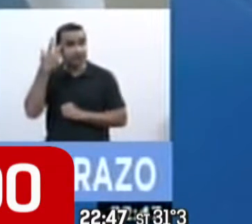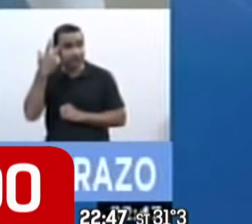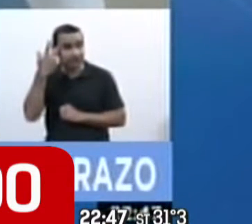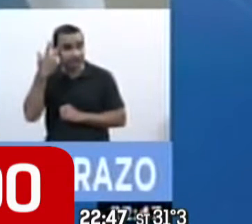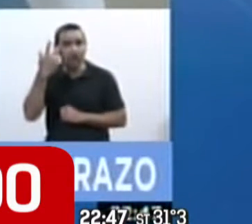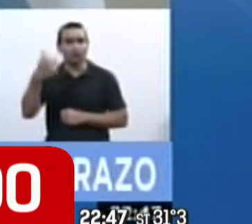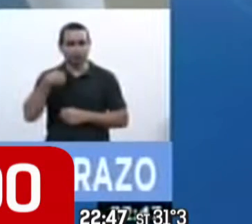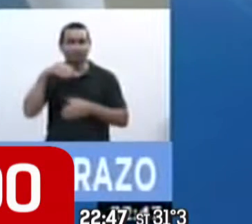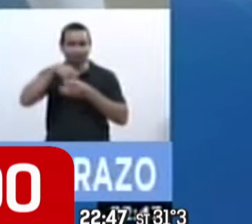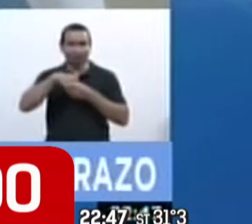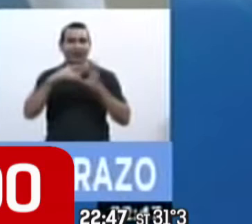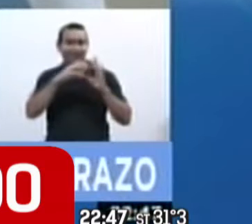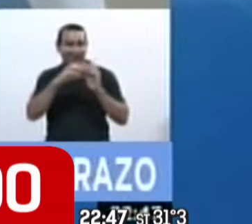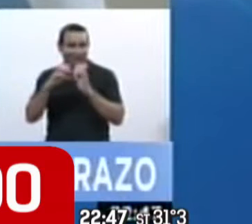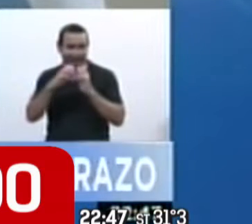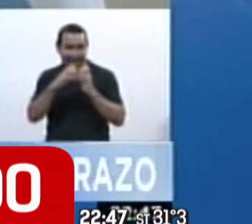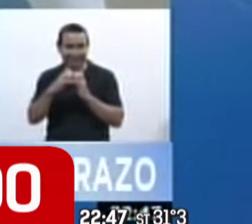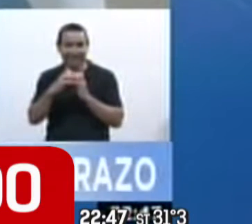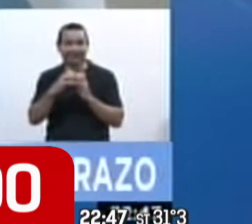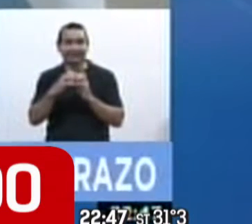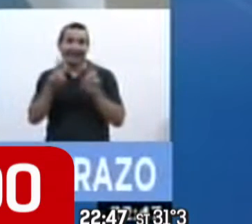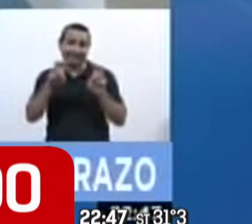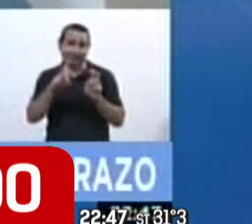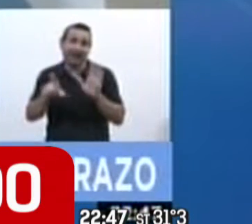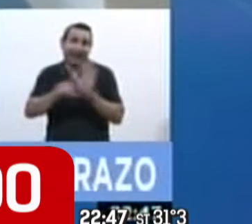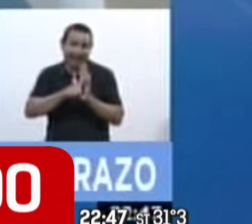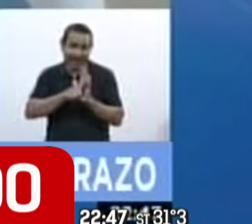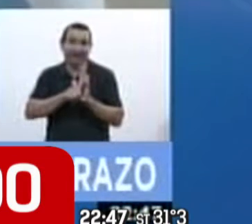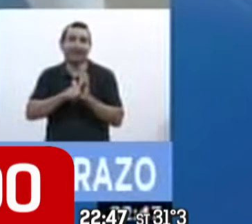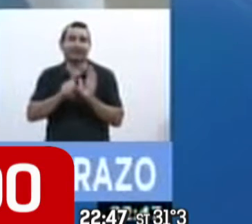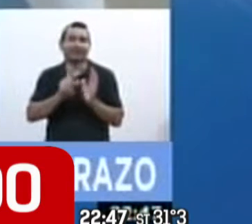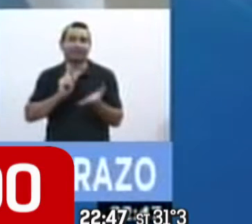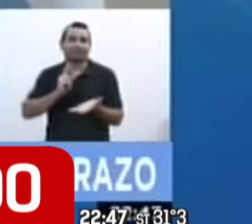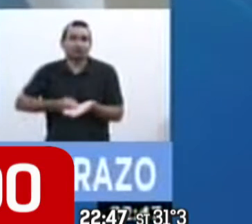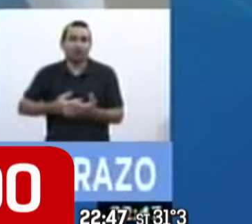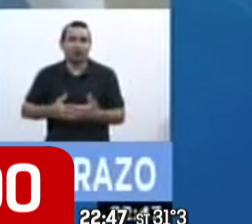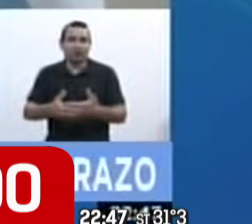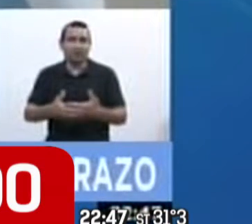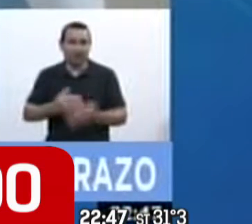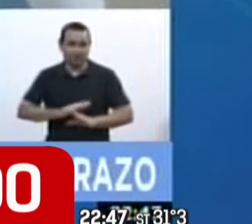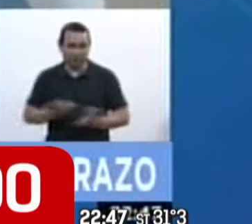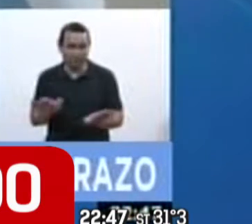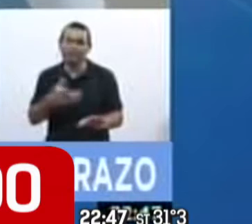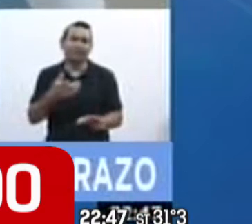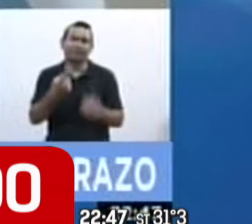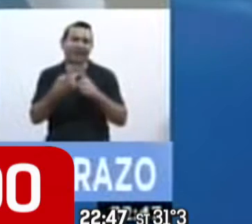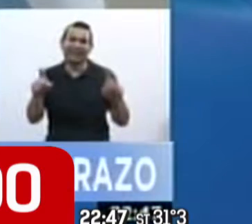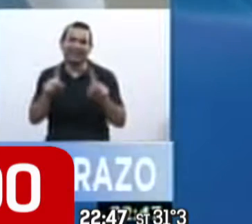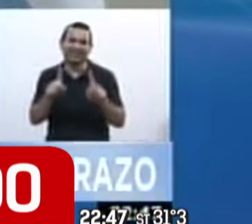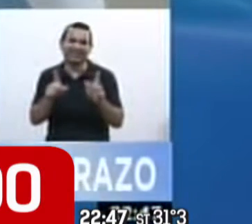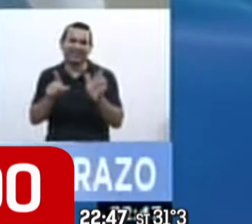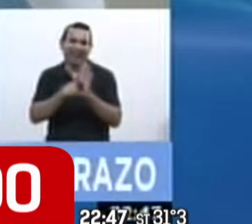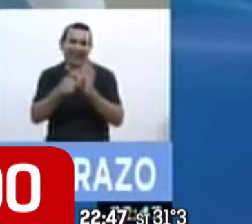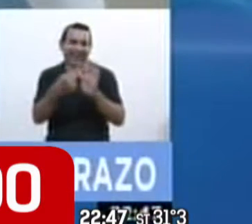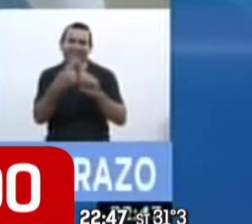participé ya de un debate de la ley de interrupción del embarazo. Era una ley totalmente diferente.